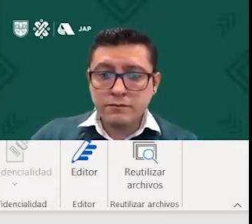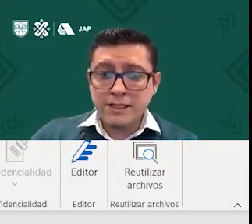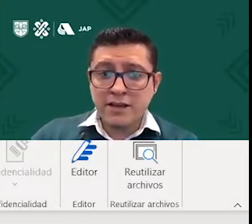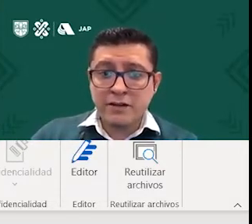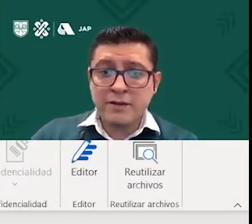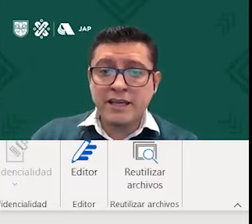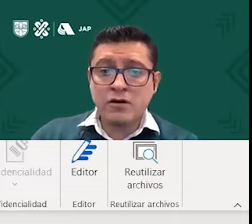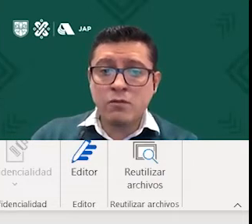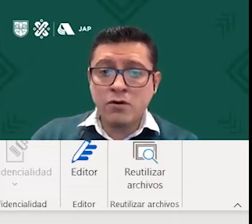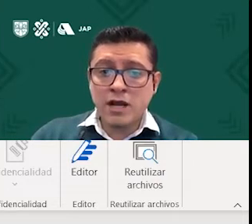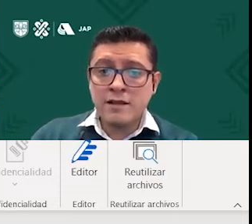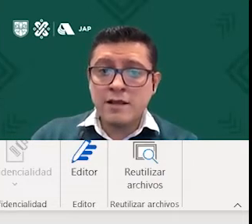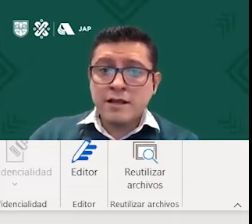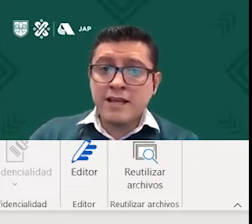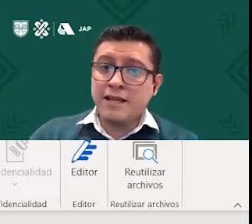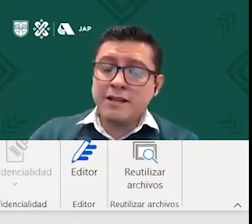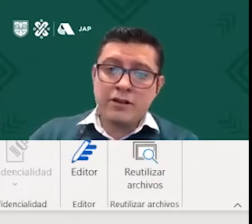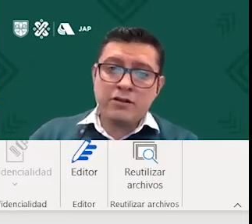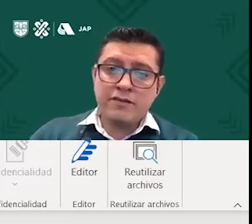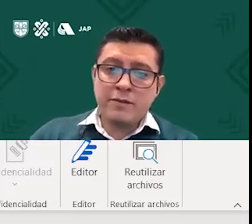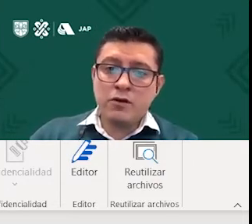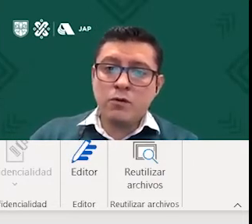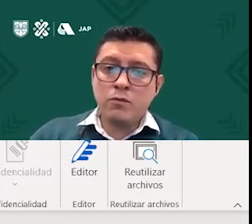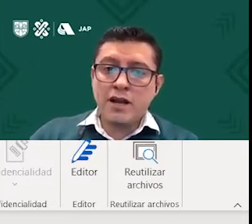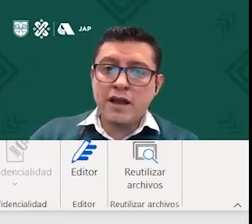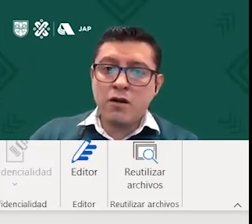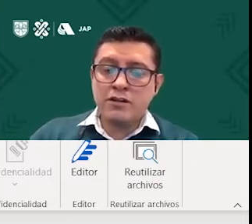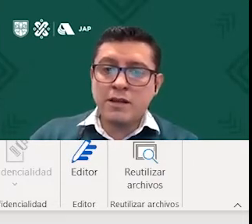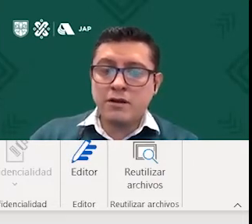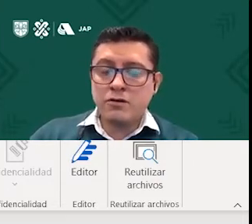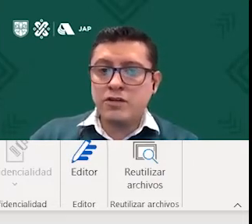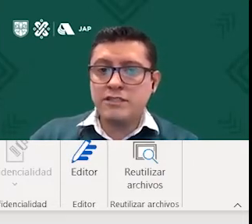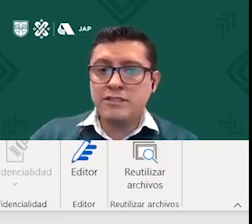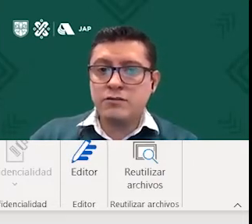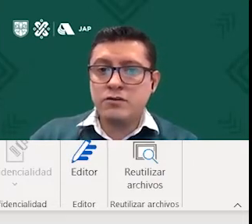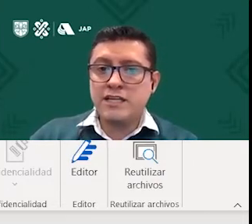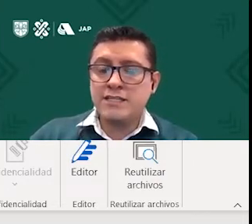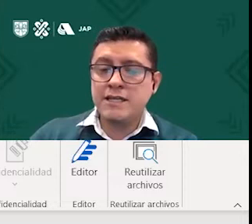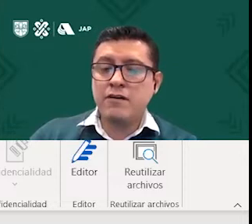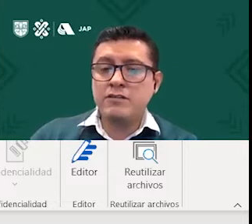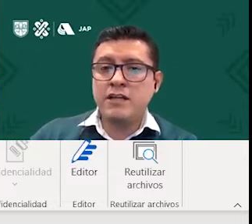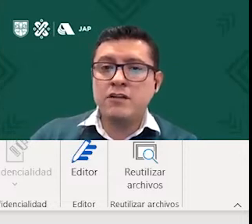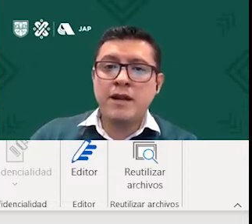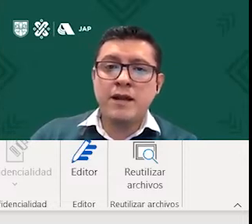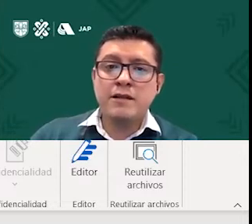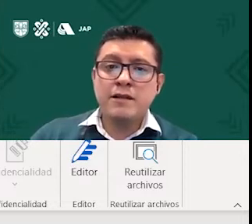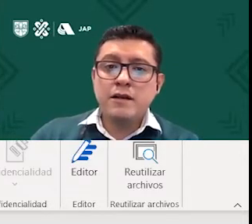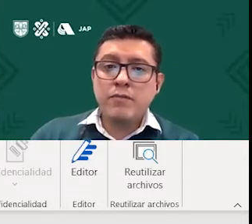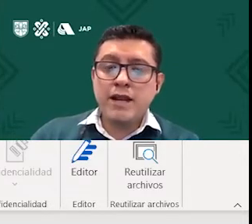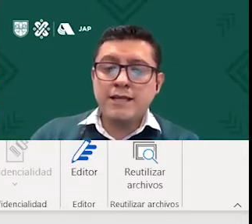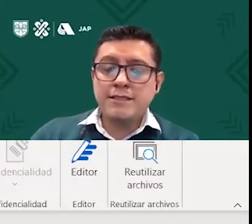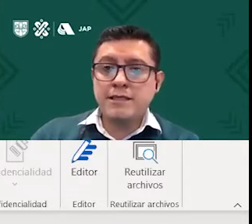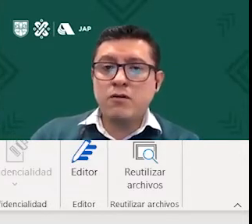la firma de quien convoca de la bueno la firma de que convoca de acuerdo también incluso a los estatutos Quién es el facultado para